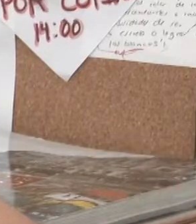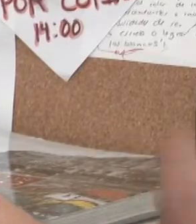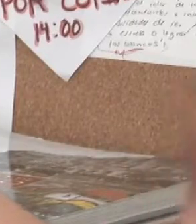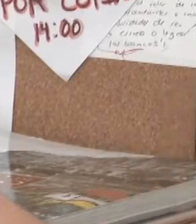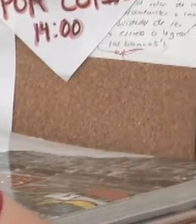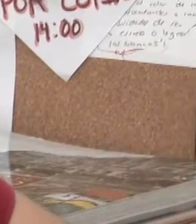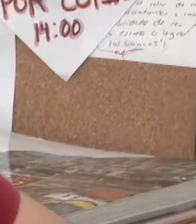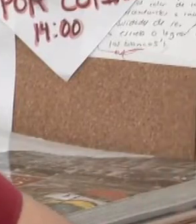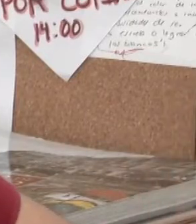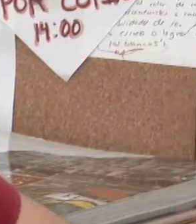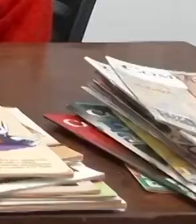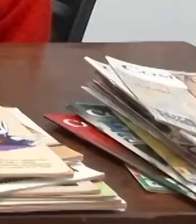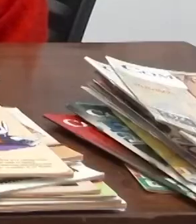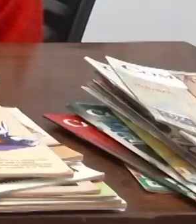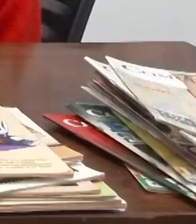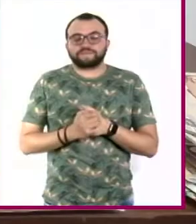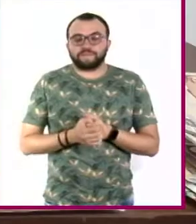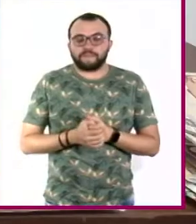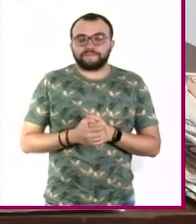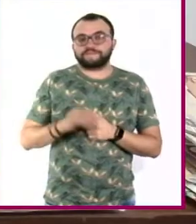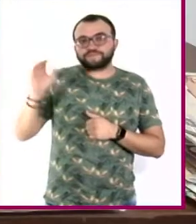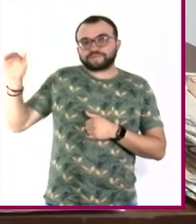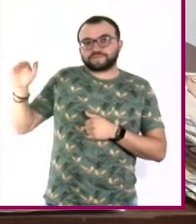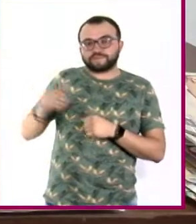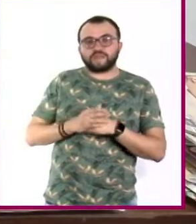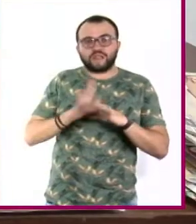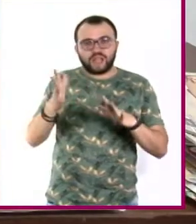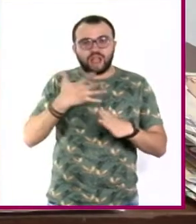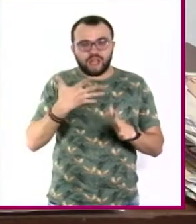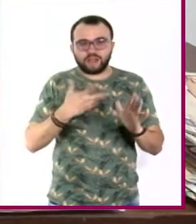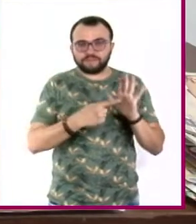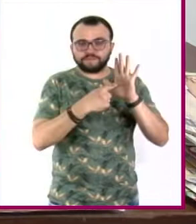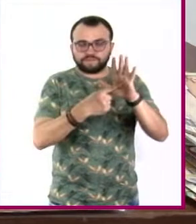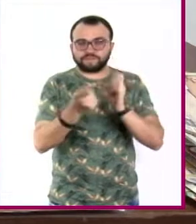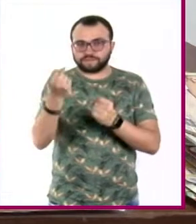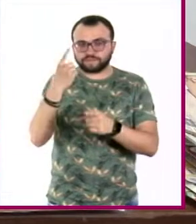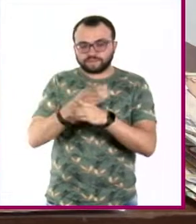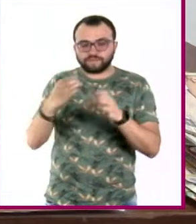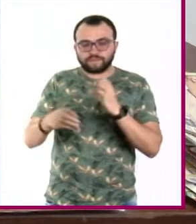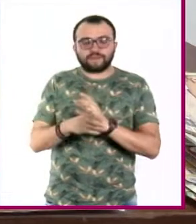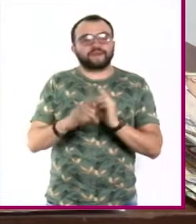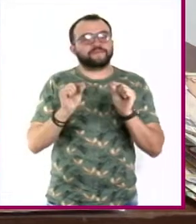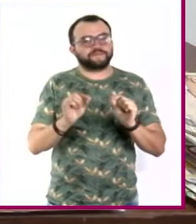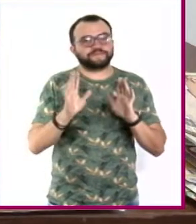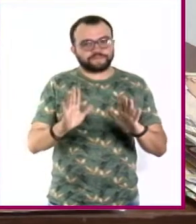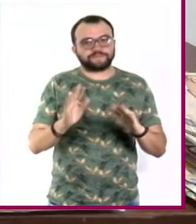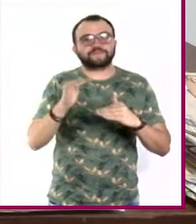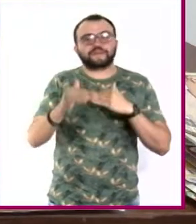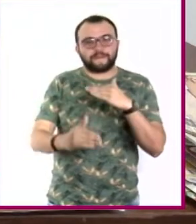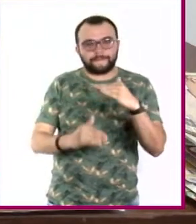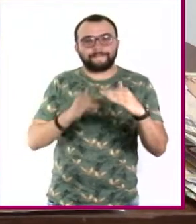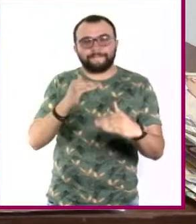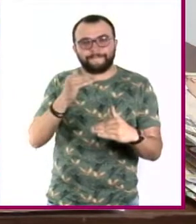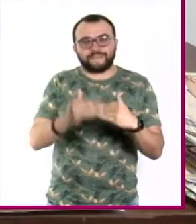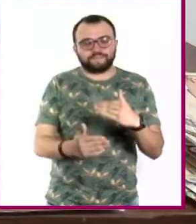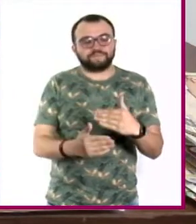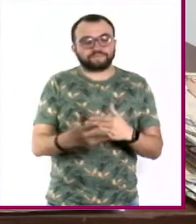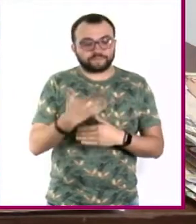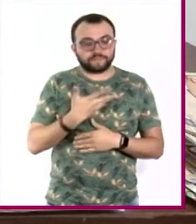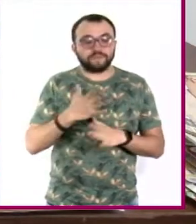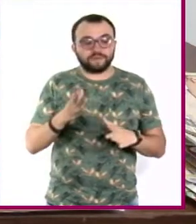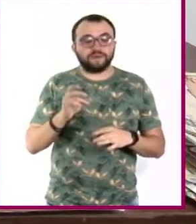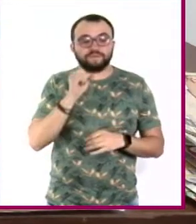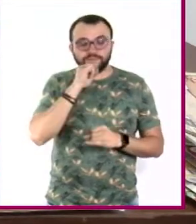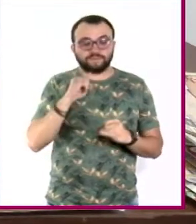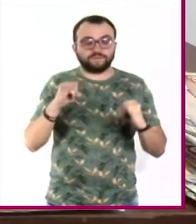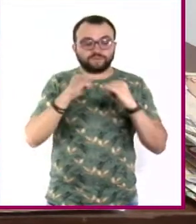entre los estados de nuestro país. Oye, ¿y ya hay resultados? Paso por paso, Frida. En efecto, fue el Instituto